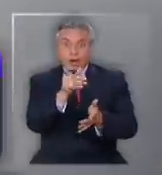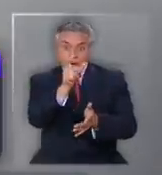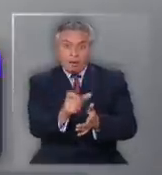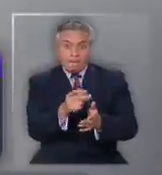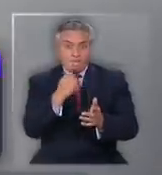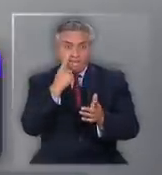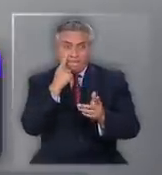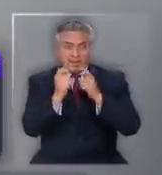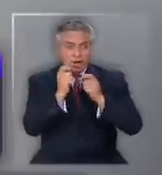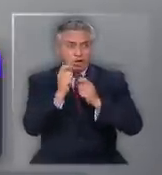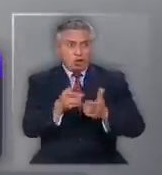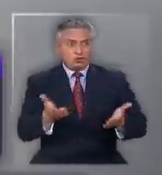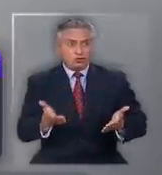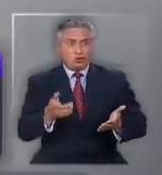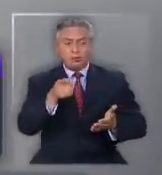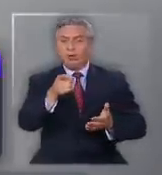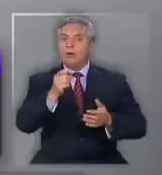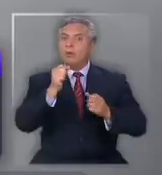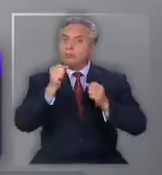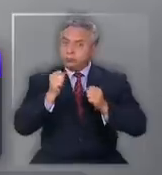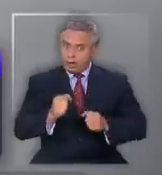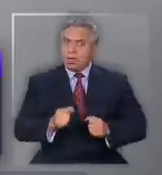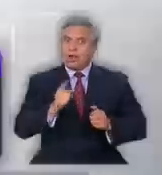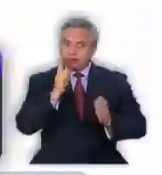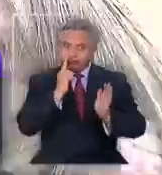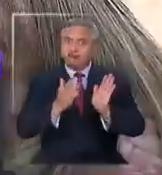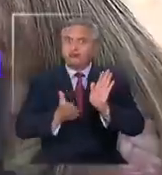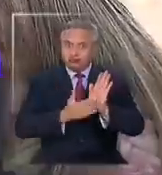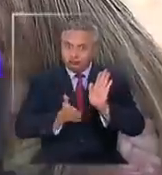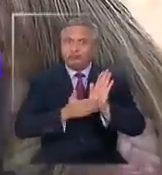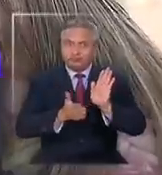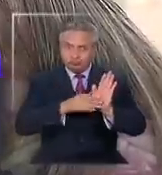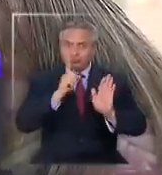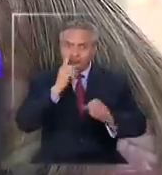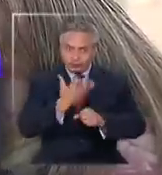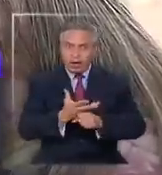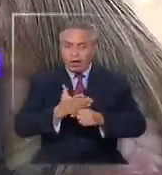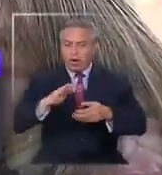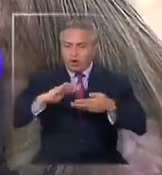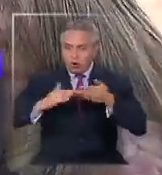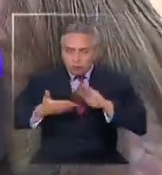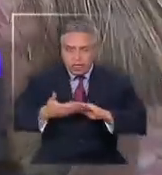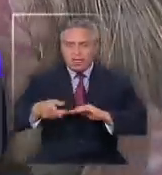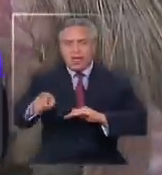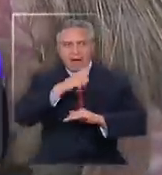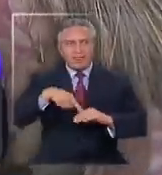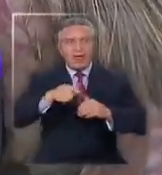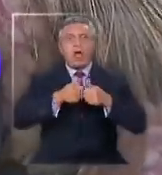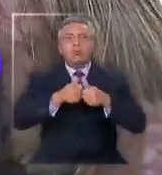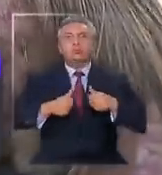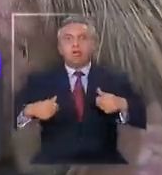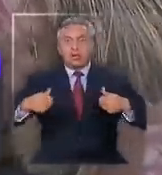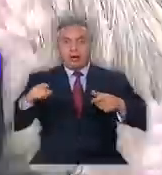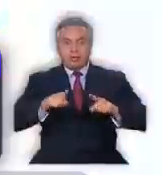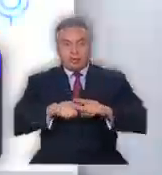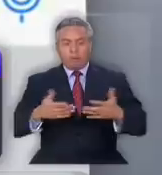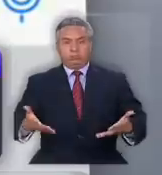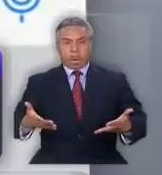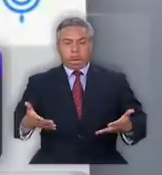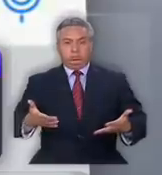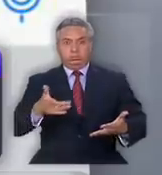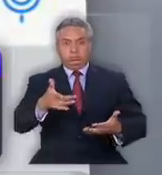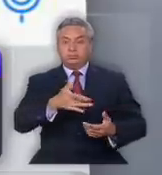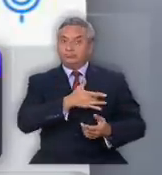Riesgo latente de sufrir algo mayor. Antecedentes hay y de sobra. La comunidad, las autoridades han reaccionado. El caso de Alejandra,